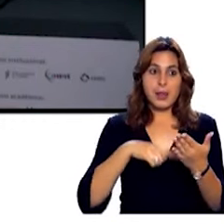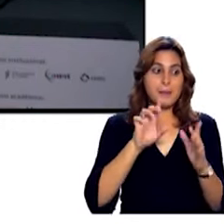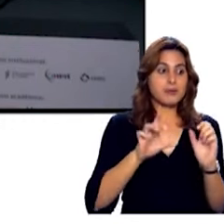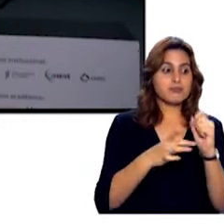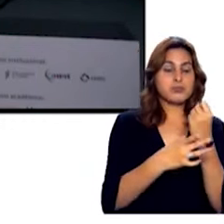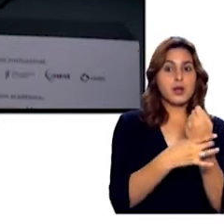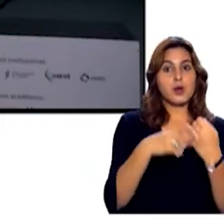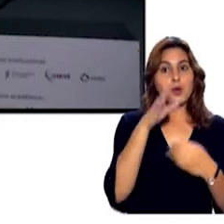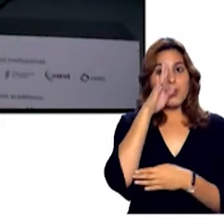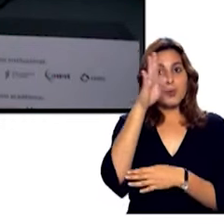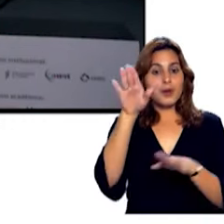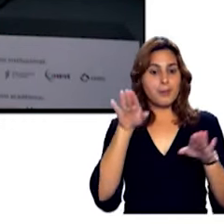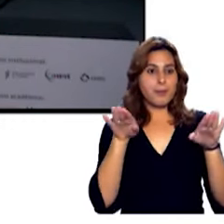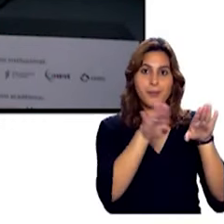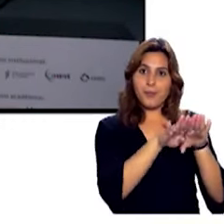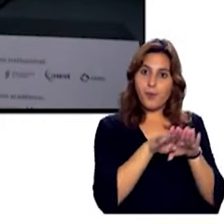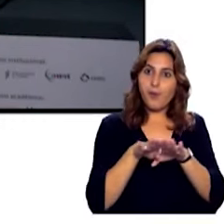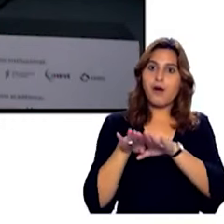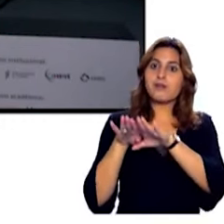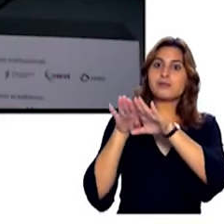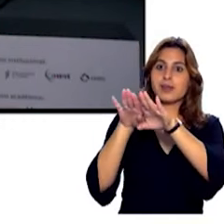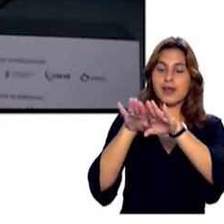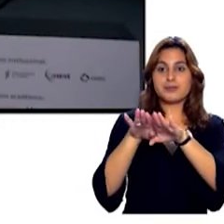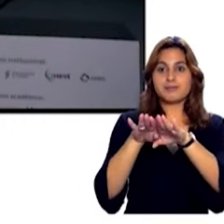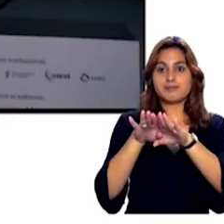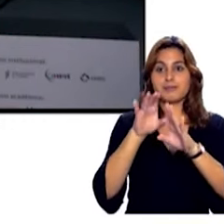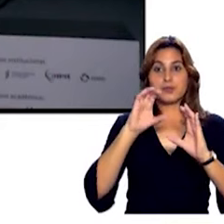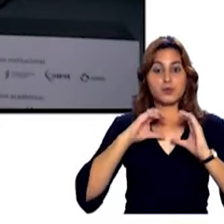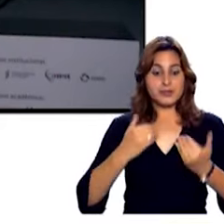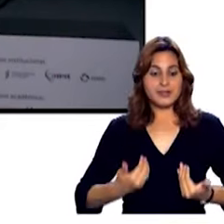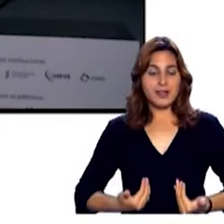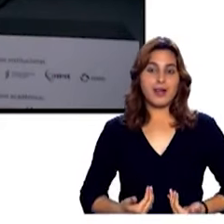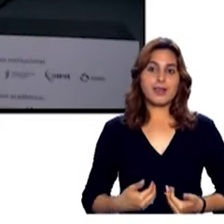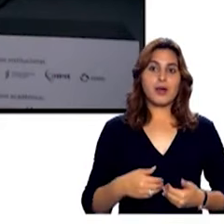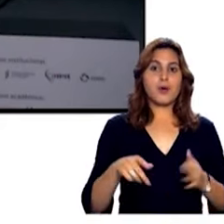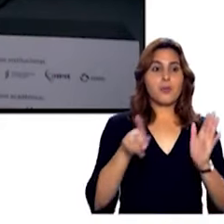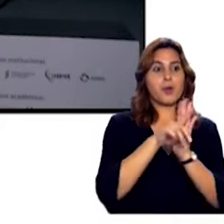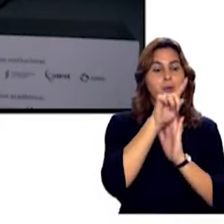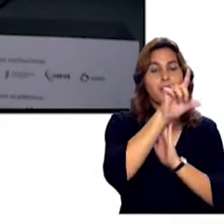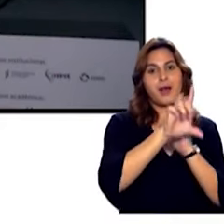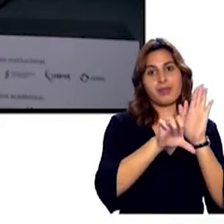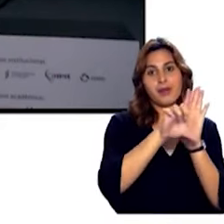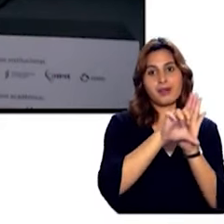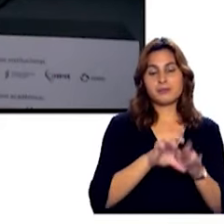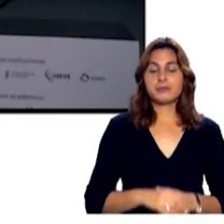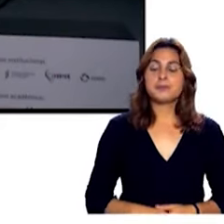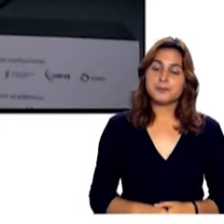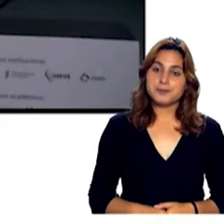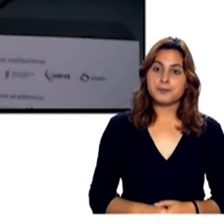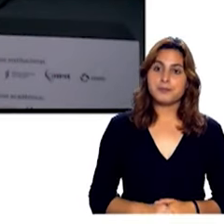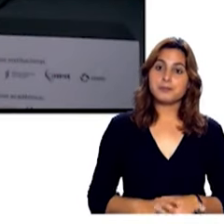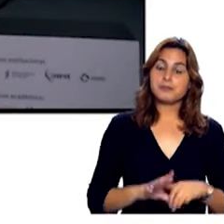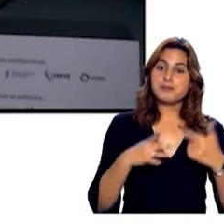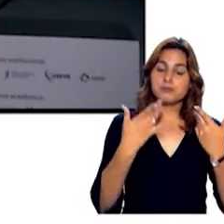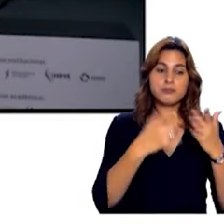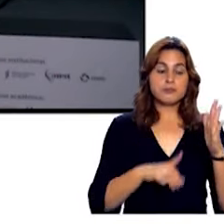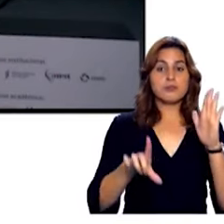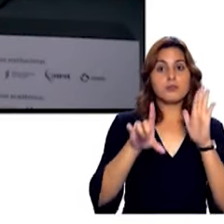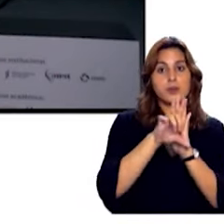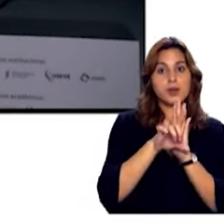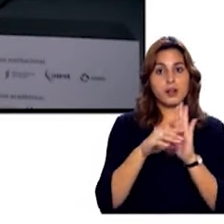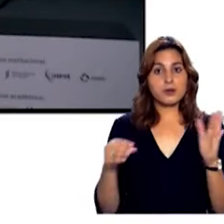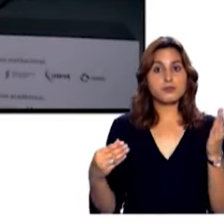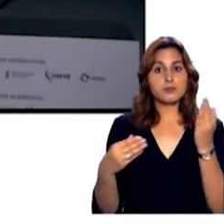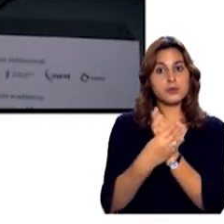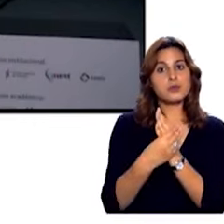de Los de Los ciudadanos ante la Ley Pero se Dio la circunstancia de que las leyes de enjuiciamiento criminal de 1882